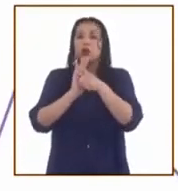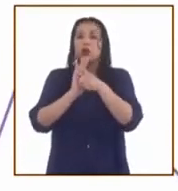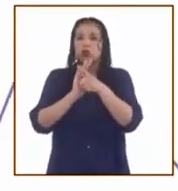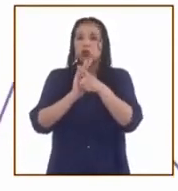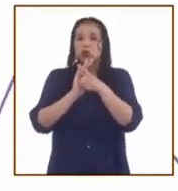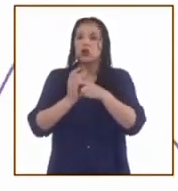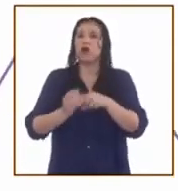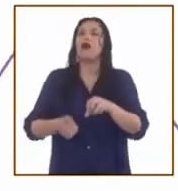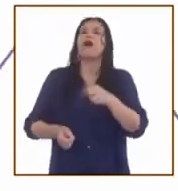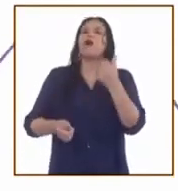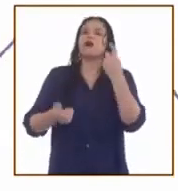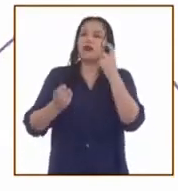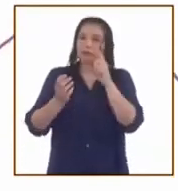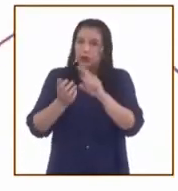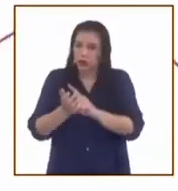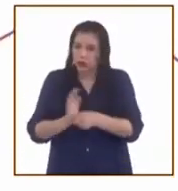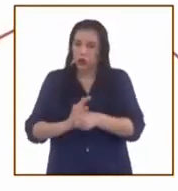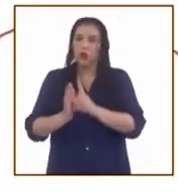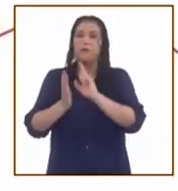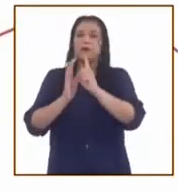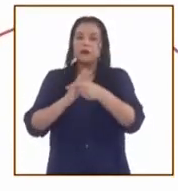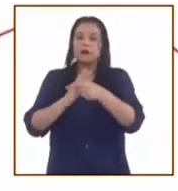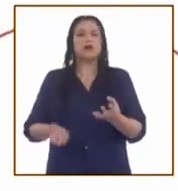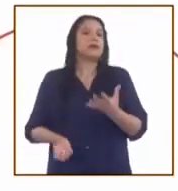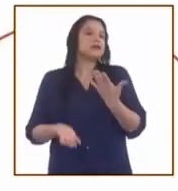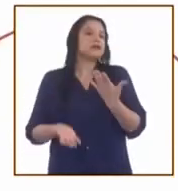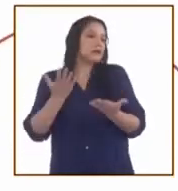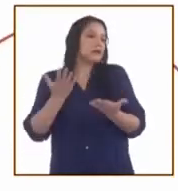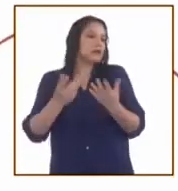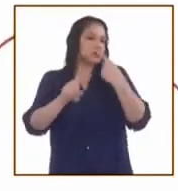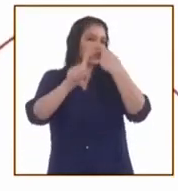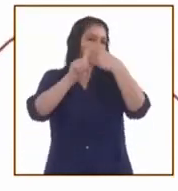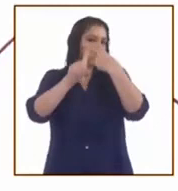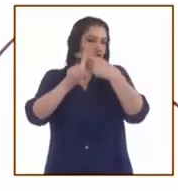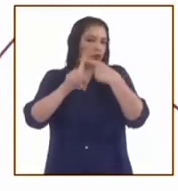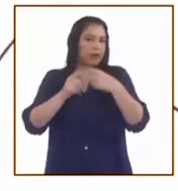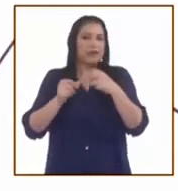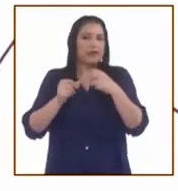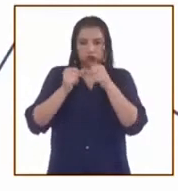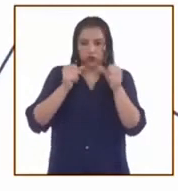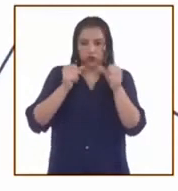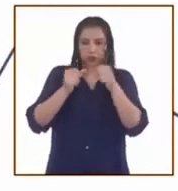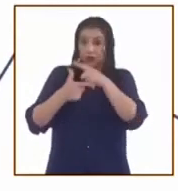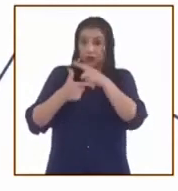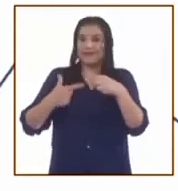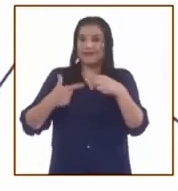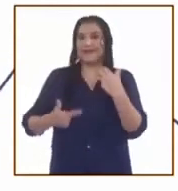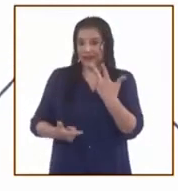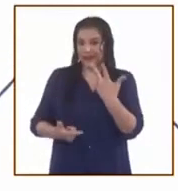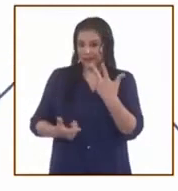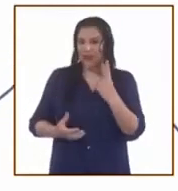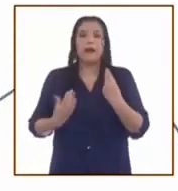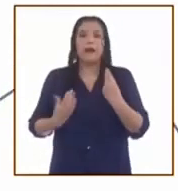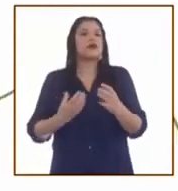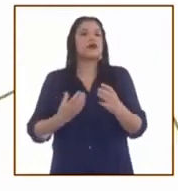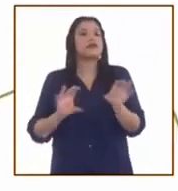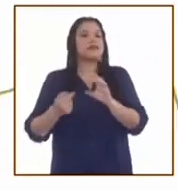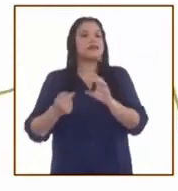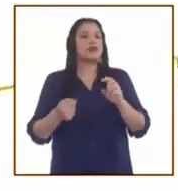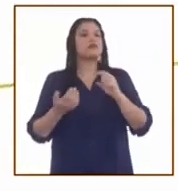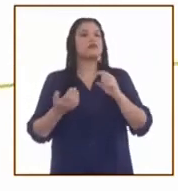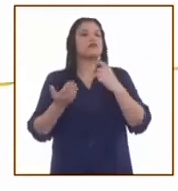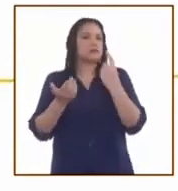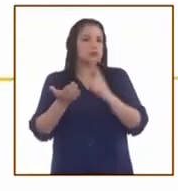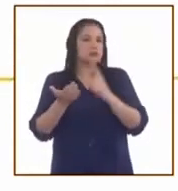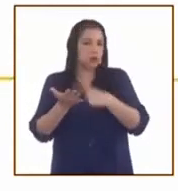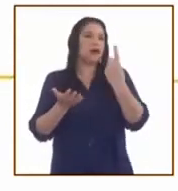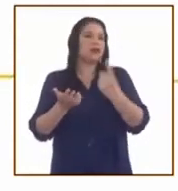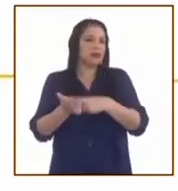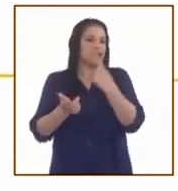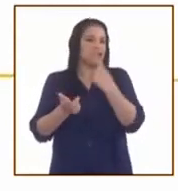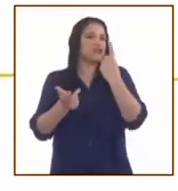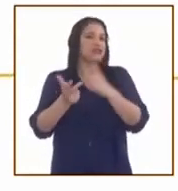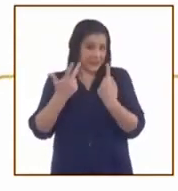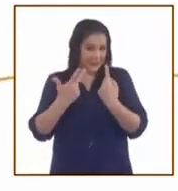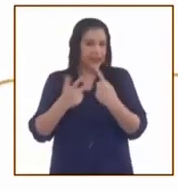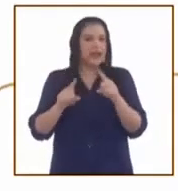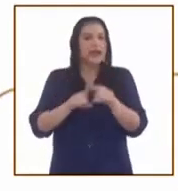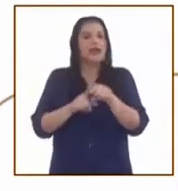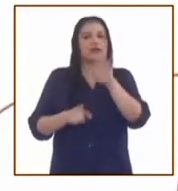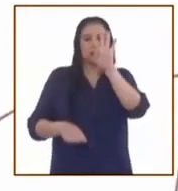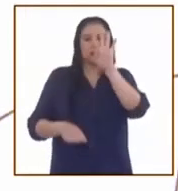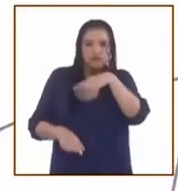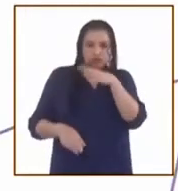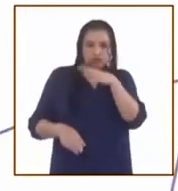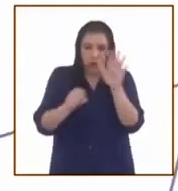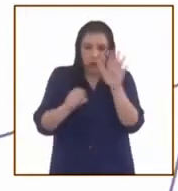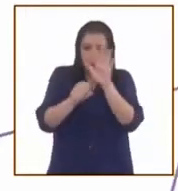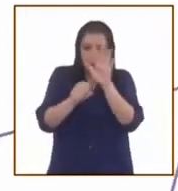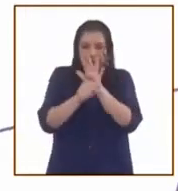El primer dato de la frecuencia promedio cardíaca es la suma de los datos entre 3, porque se hicieron 3 repeticiones. Y así se debe completar la